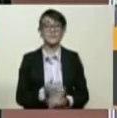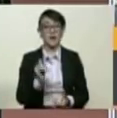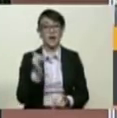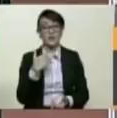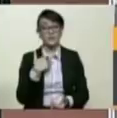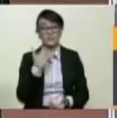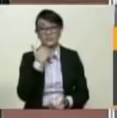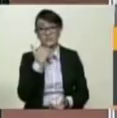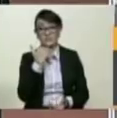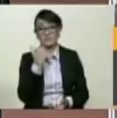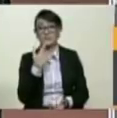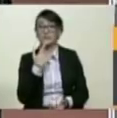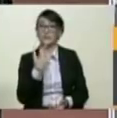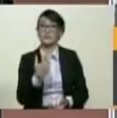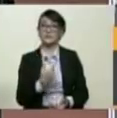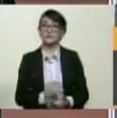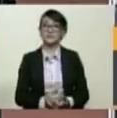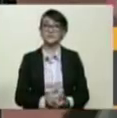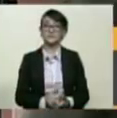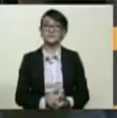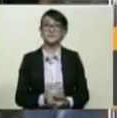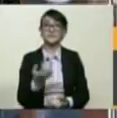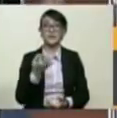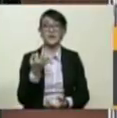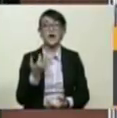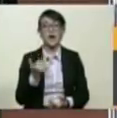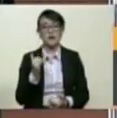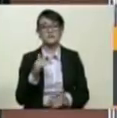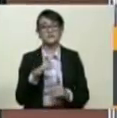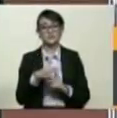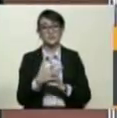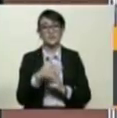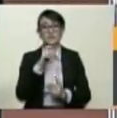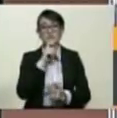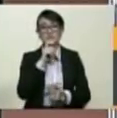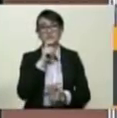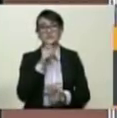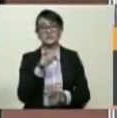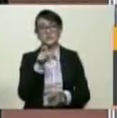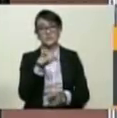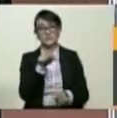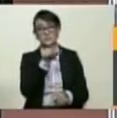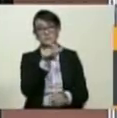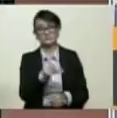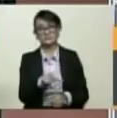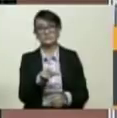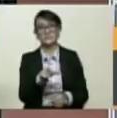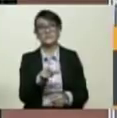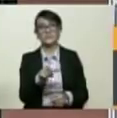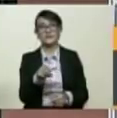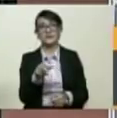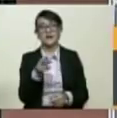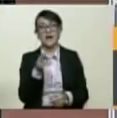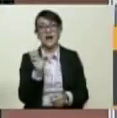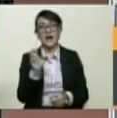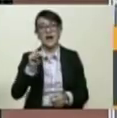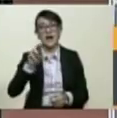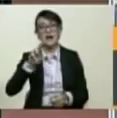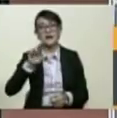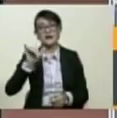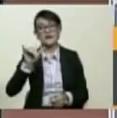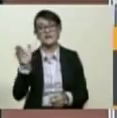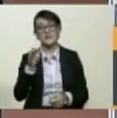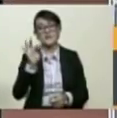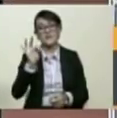también. Es cierto que hemos tenido algunas dificultades con el candidato Henry Falcón. porque es muy flojo, porque